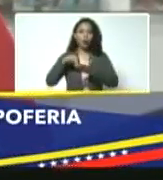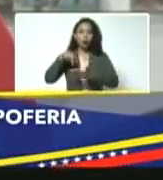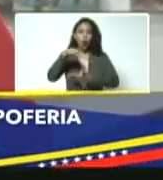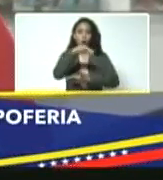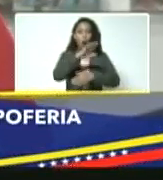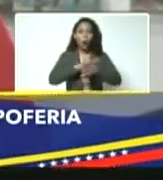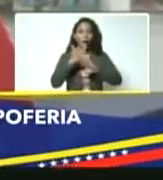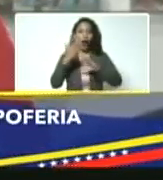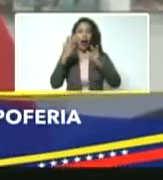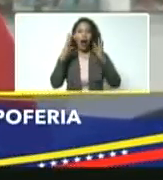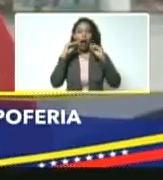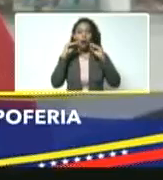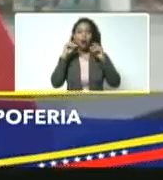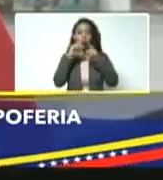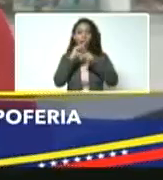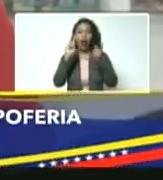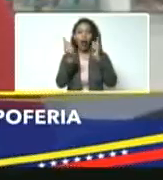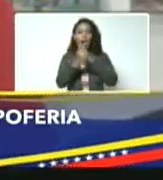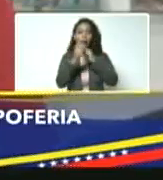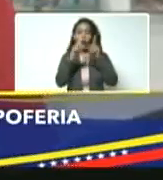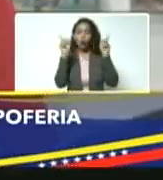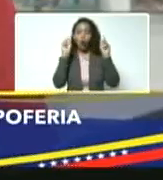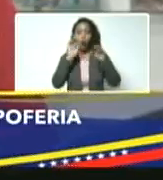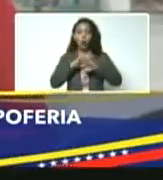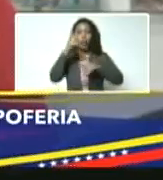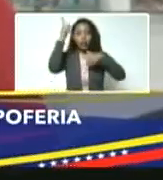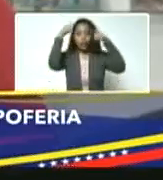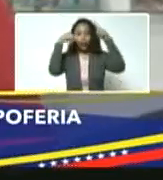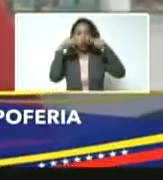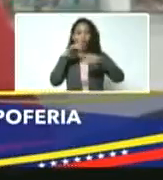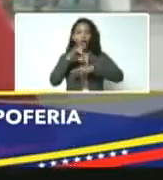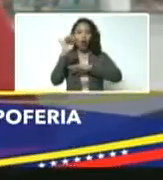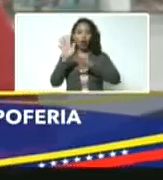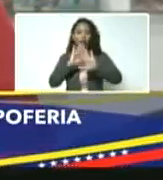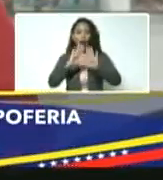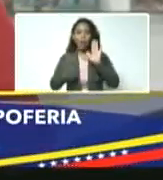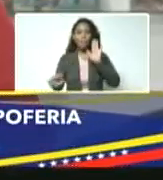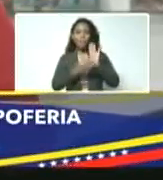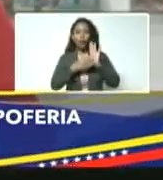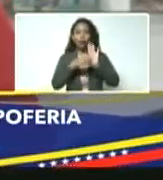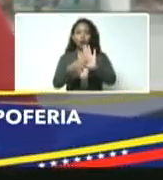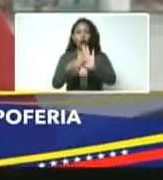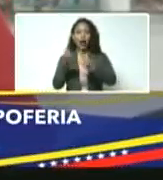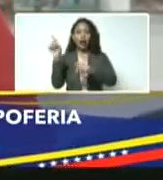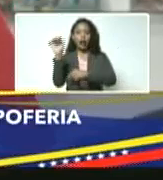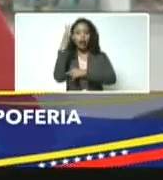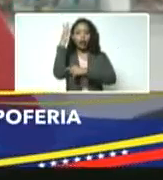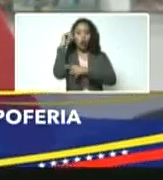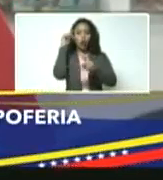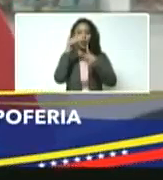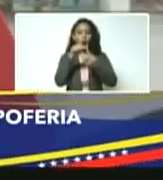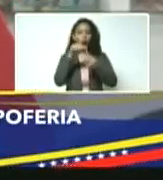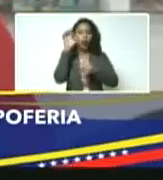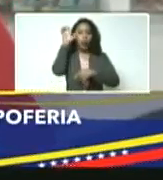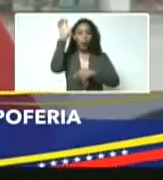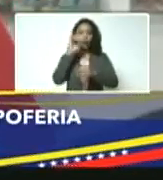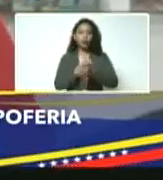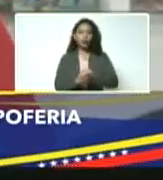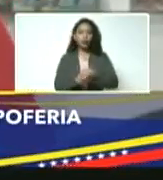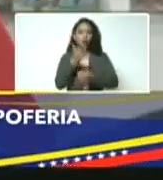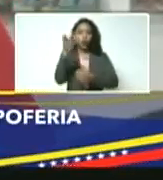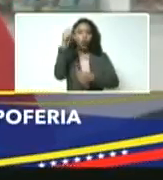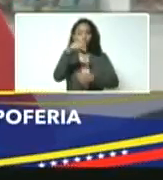cambio climático hoy en una cumbre es porque Chávez lo había dejado ya plasmado en el quinto objetivo de la patria, y usted